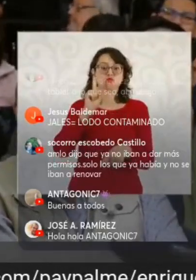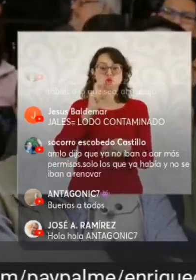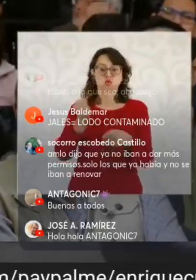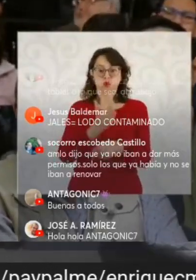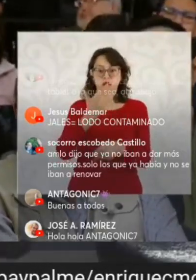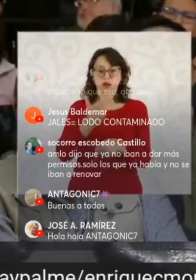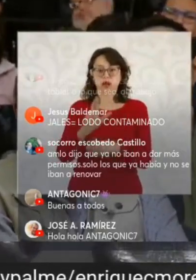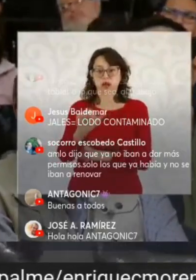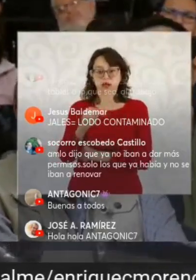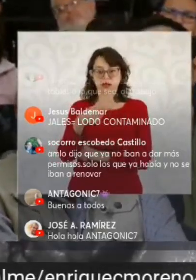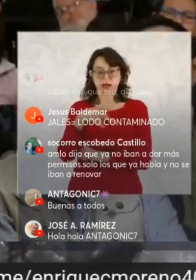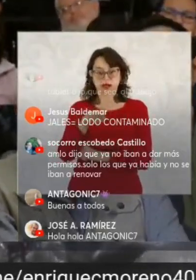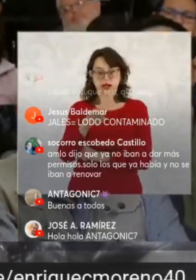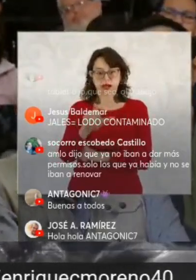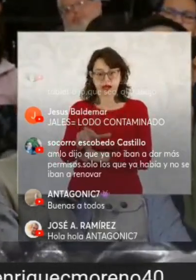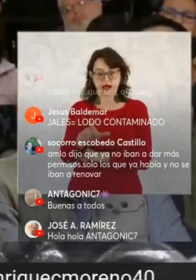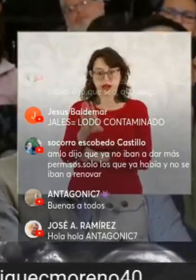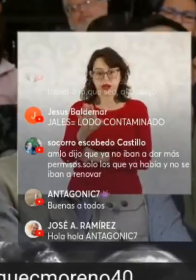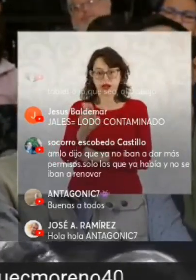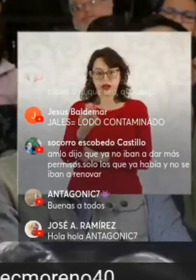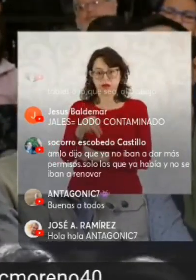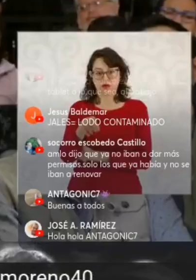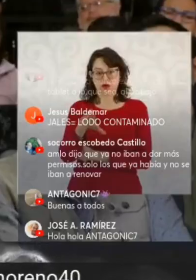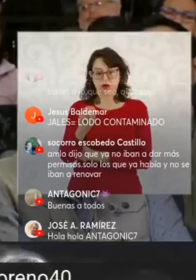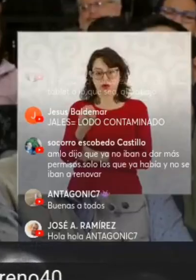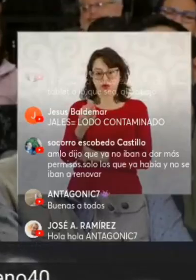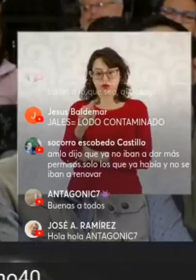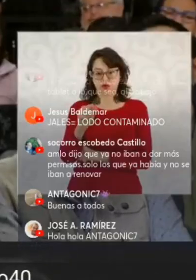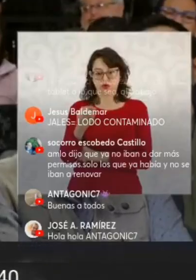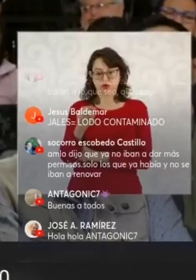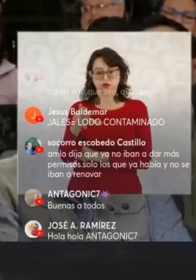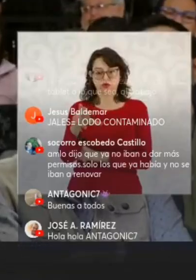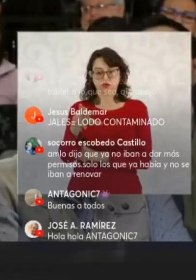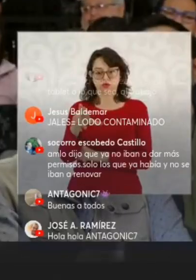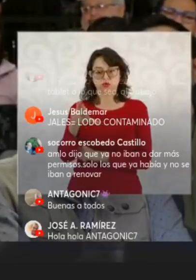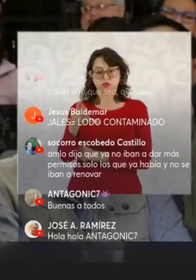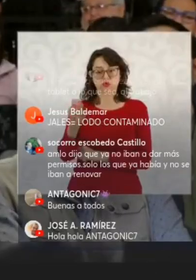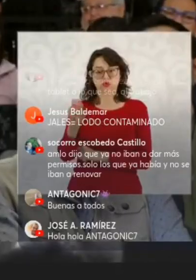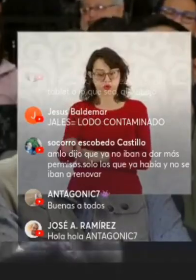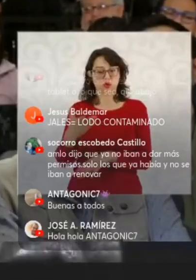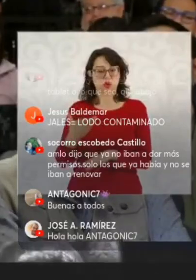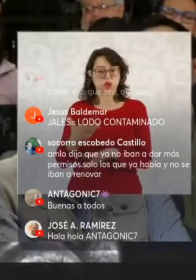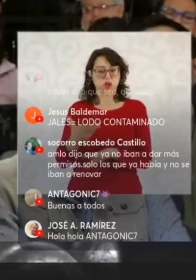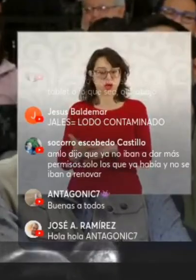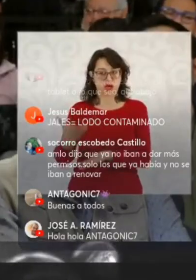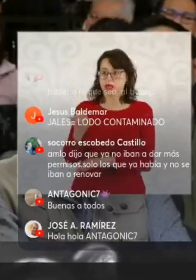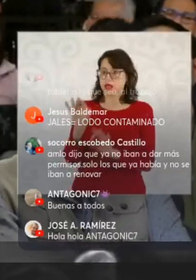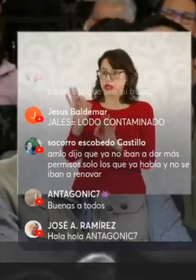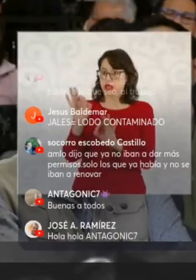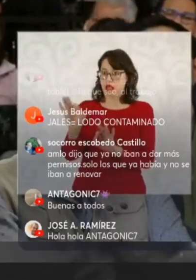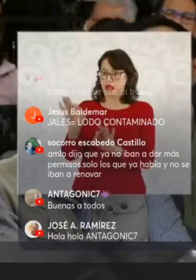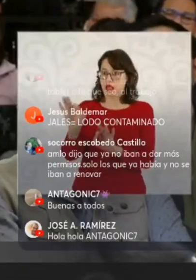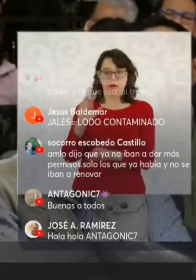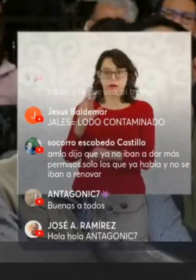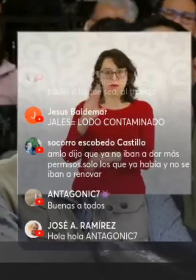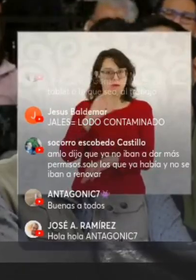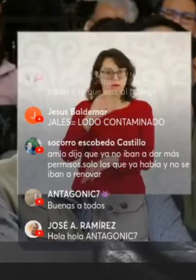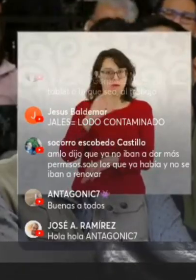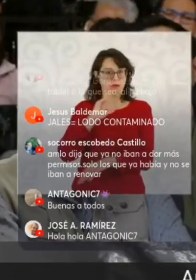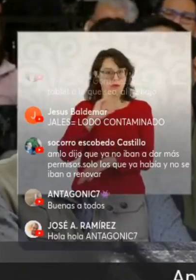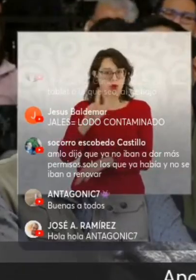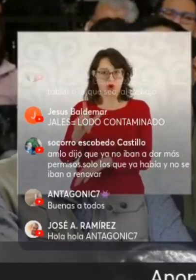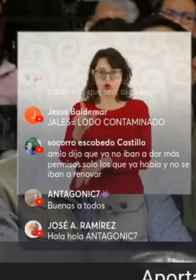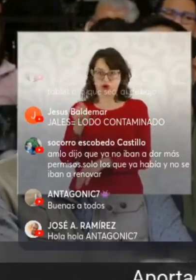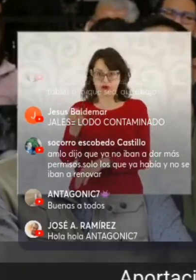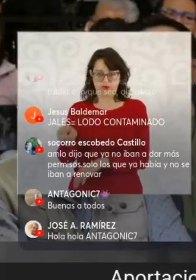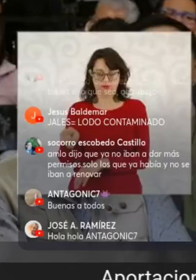la secretaria Raquel Buenrostro, en la administración del presidente López Obrador. El sector